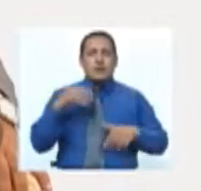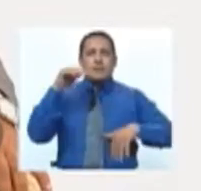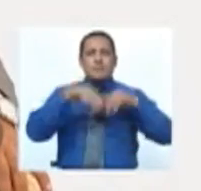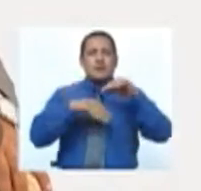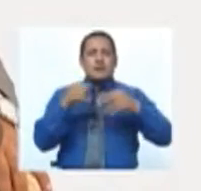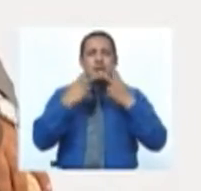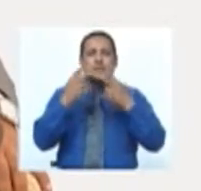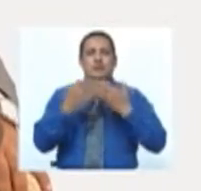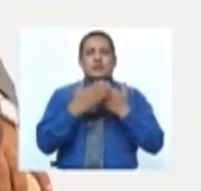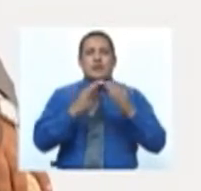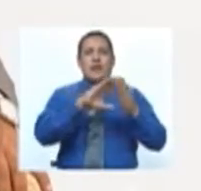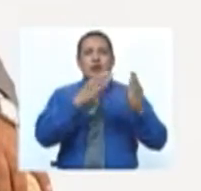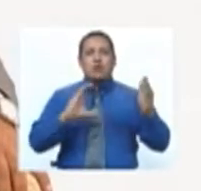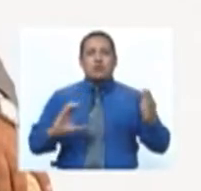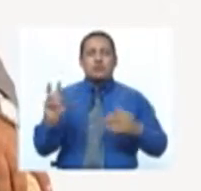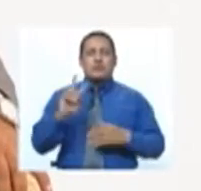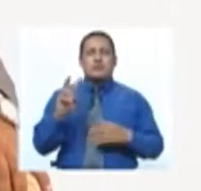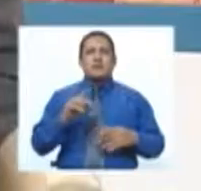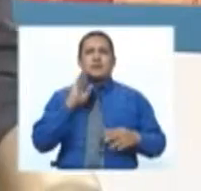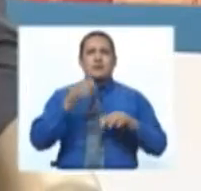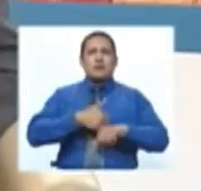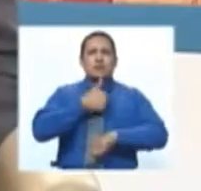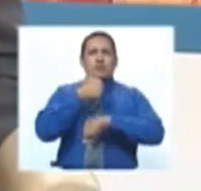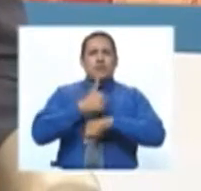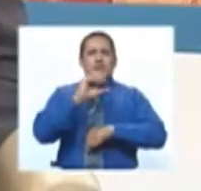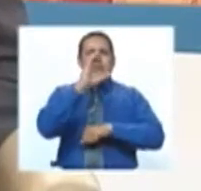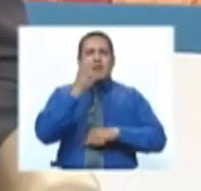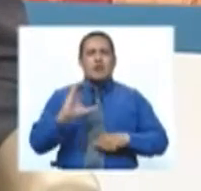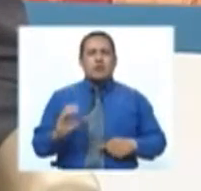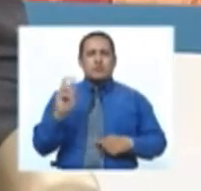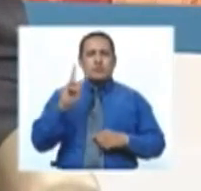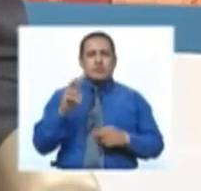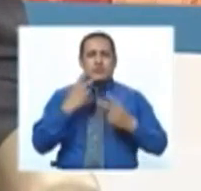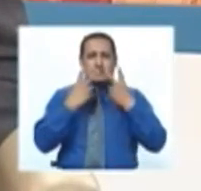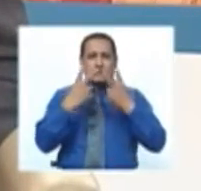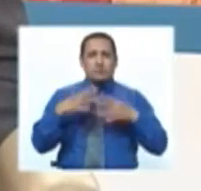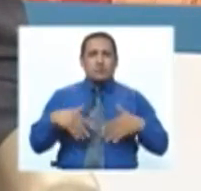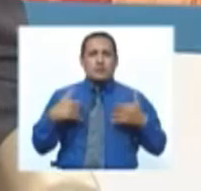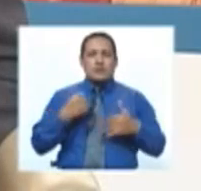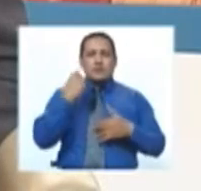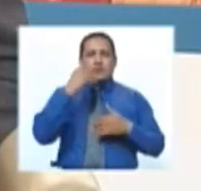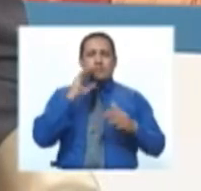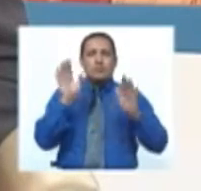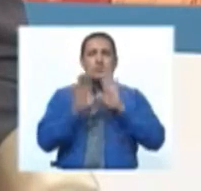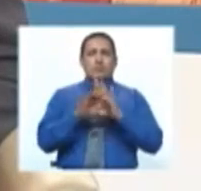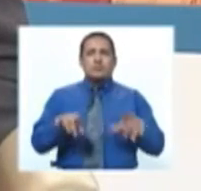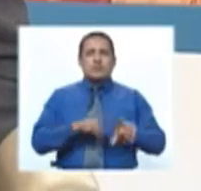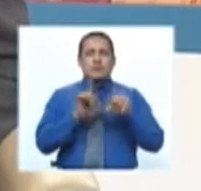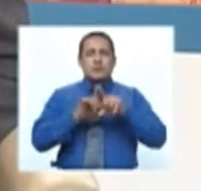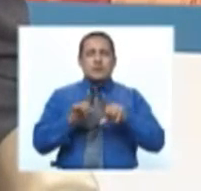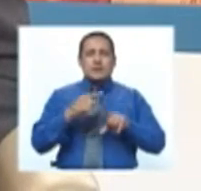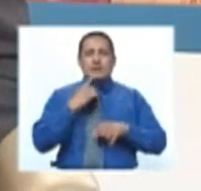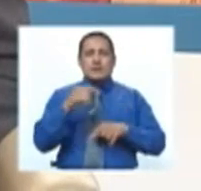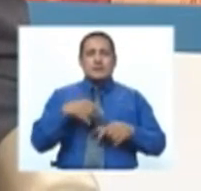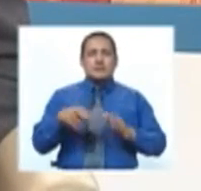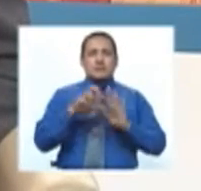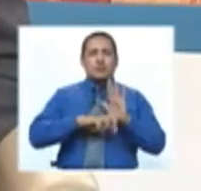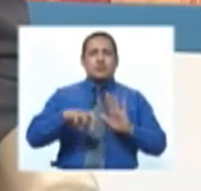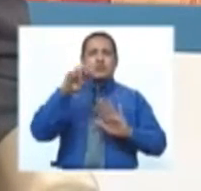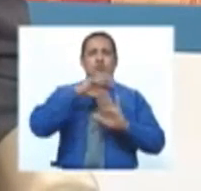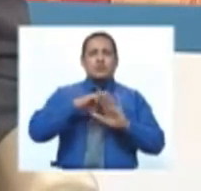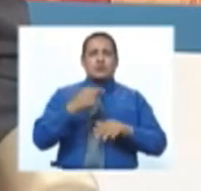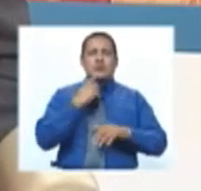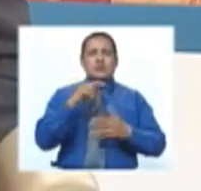denominada Autoridad de la Costa Verde. Y esta Autoridad de la Costa Verde, por ejemplo, se puede entender en la medida que este